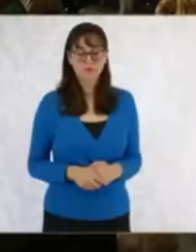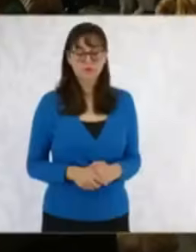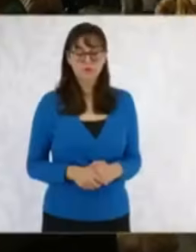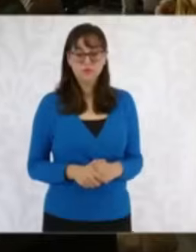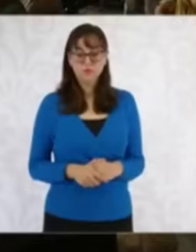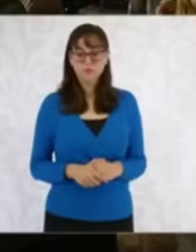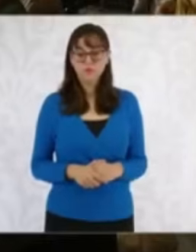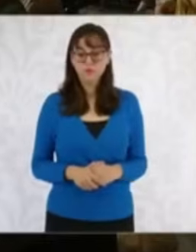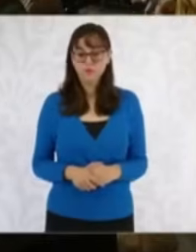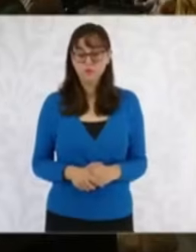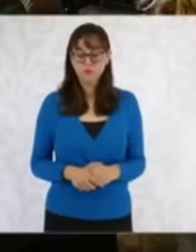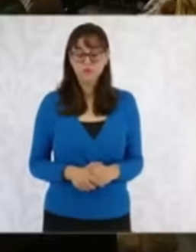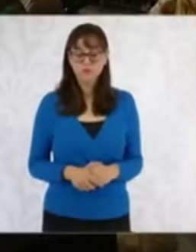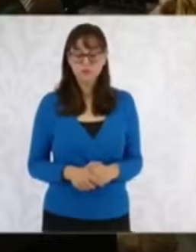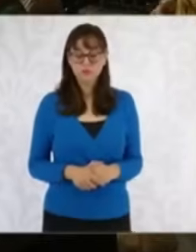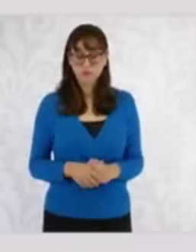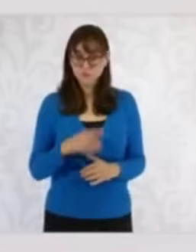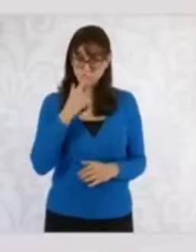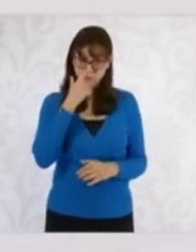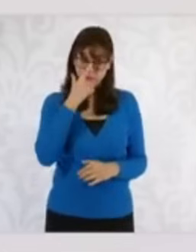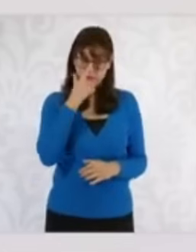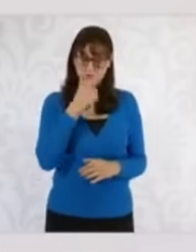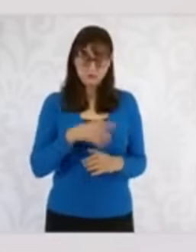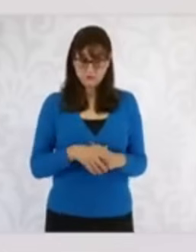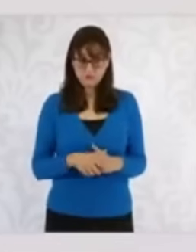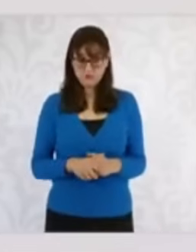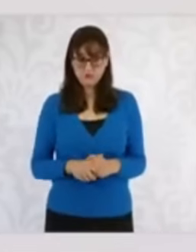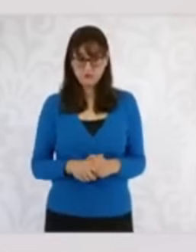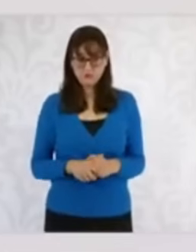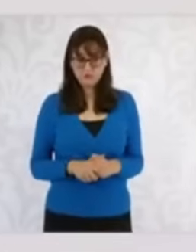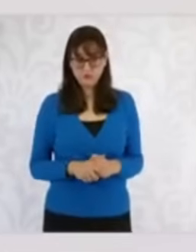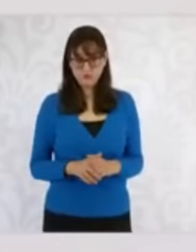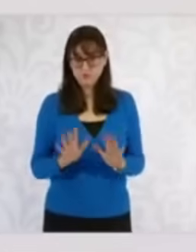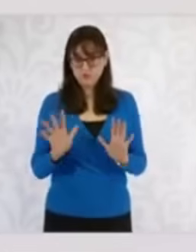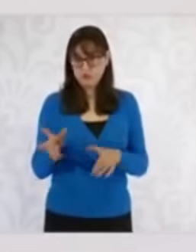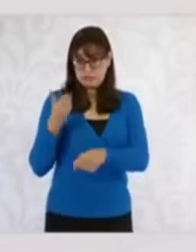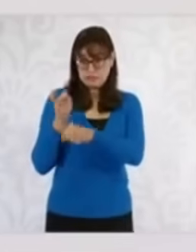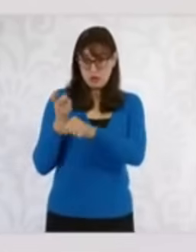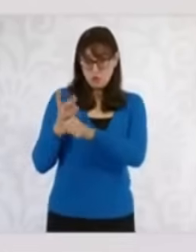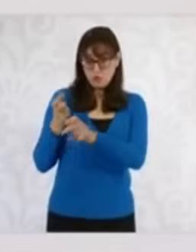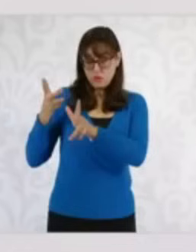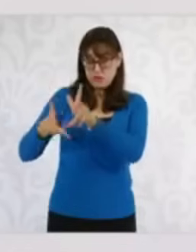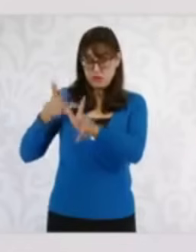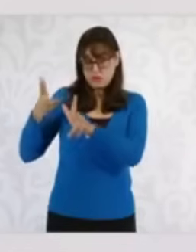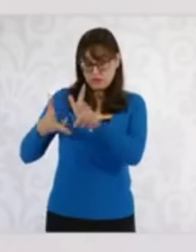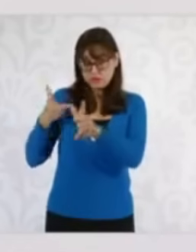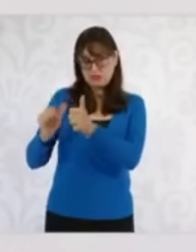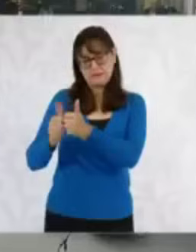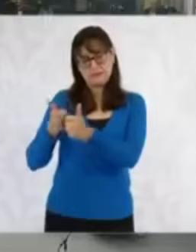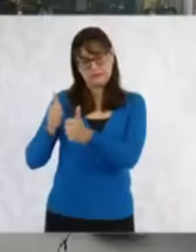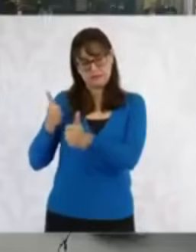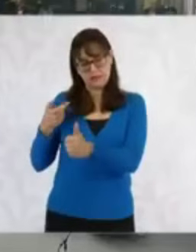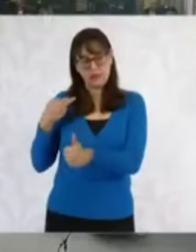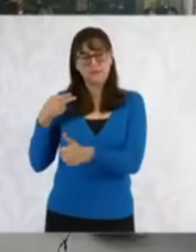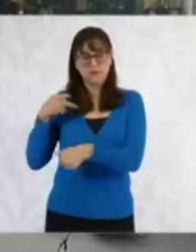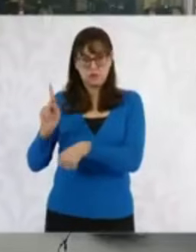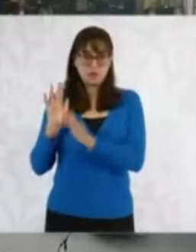tenía algunos retrasos ya está por entrar a operación. Adelante, Víctor.